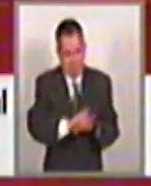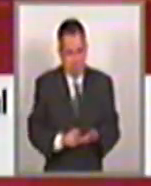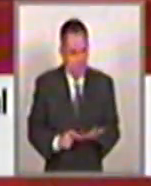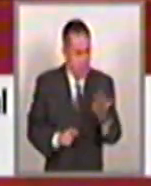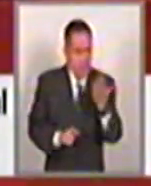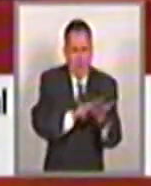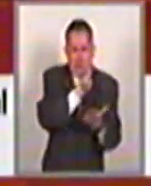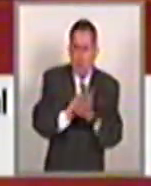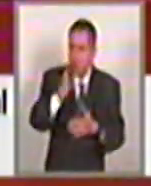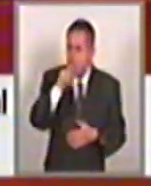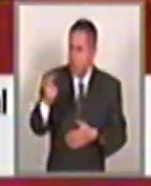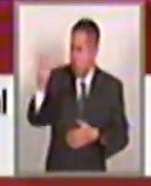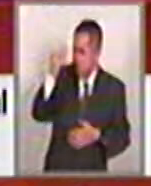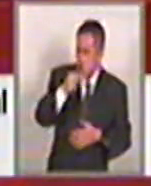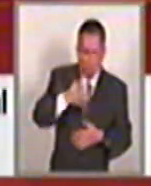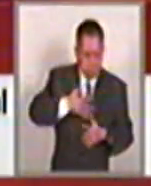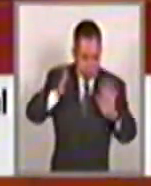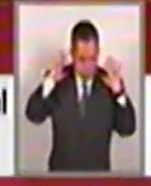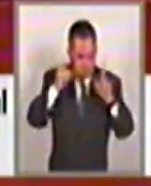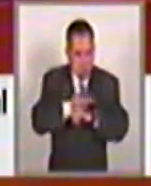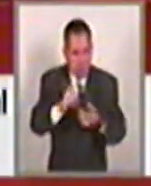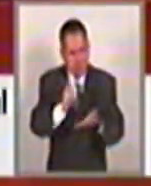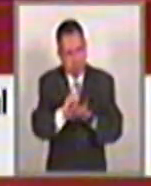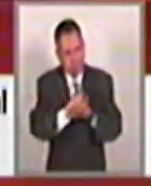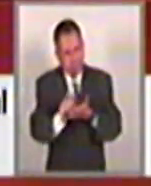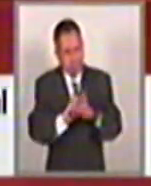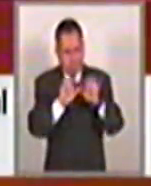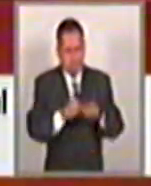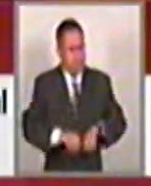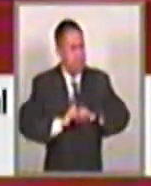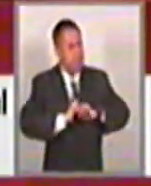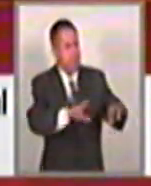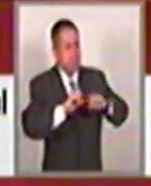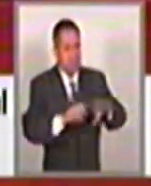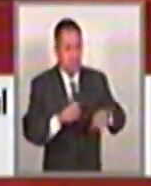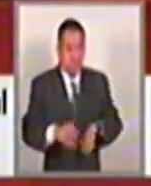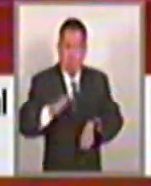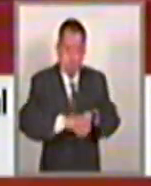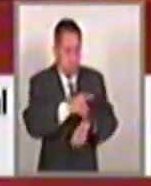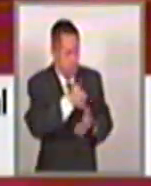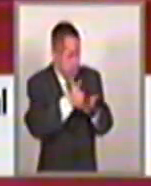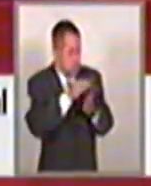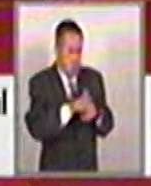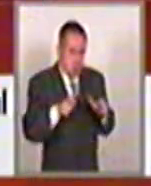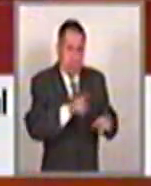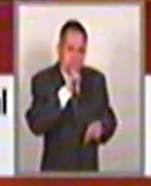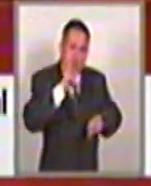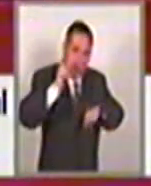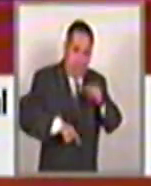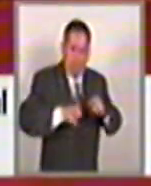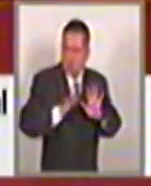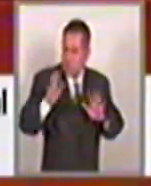ley ni autoridad puede establecer la previa censura sin exigir fianza a los autores o impresores ni coartar la libertad de